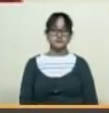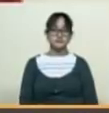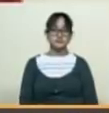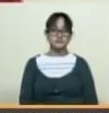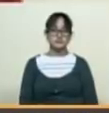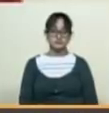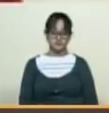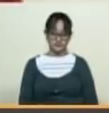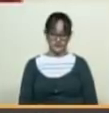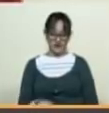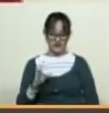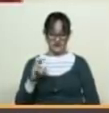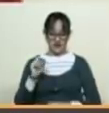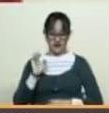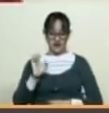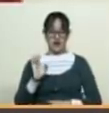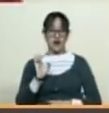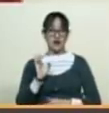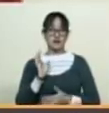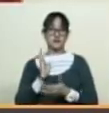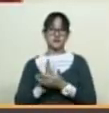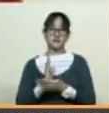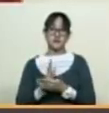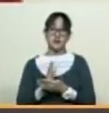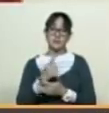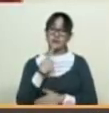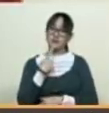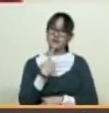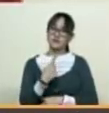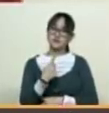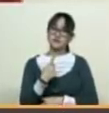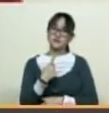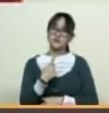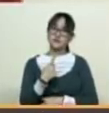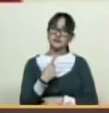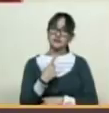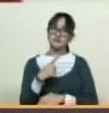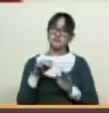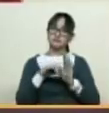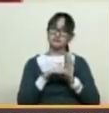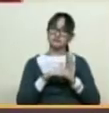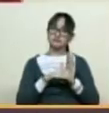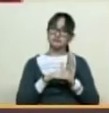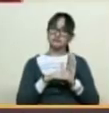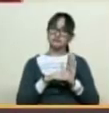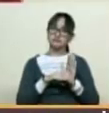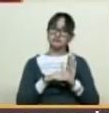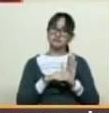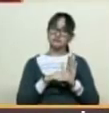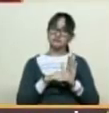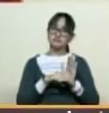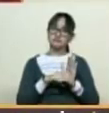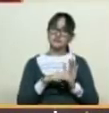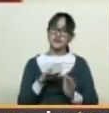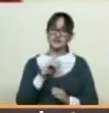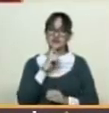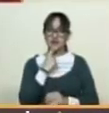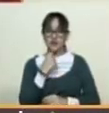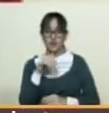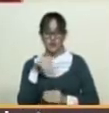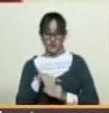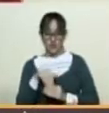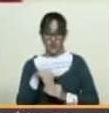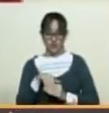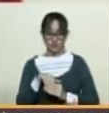Consejo Nacional Electoral, que siempre lo dice y siempre lo ha garantizado, lo que es el secreto